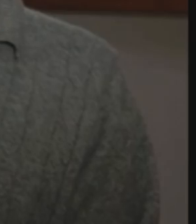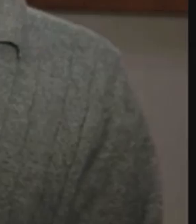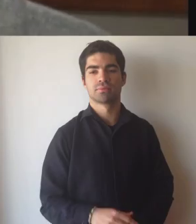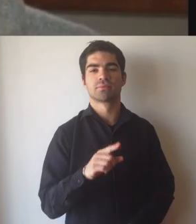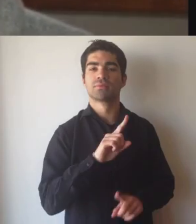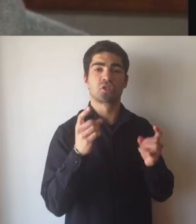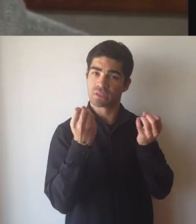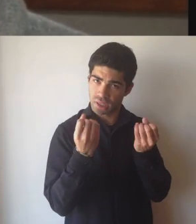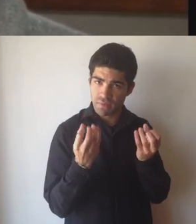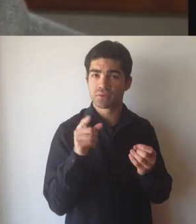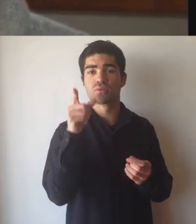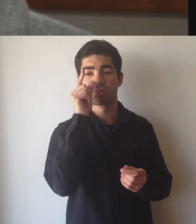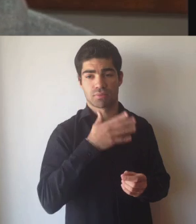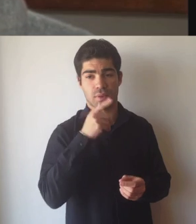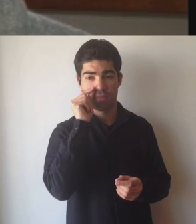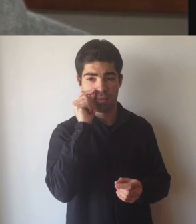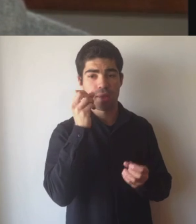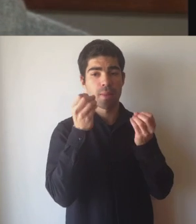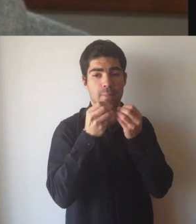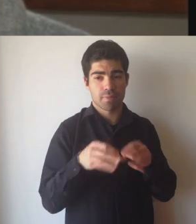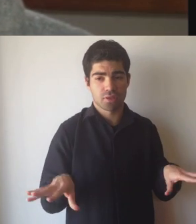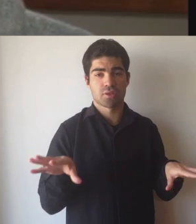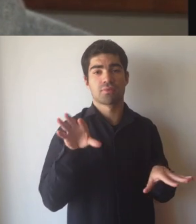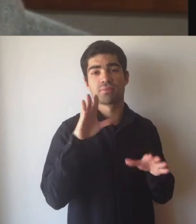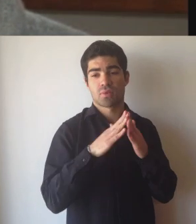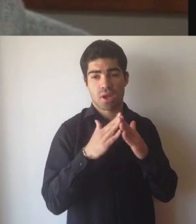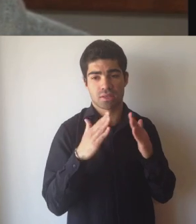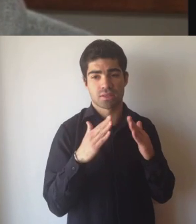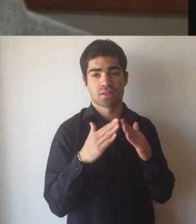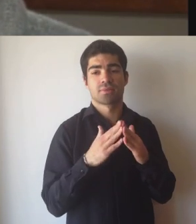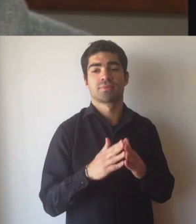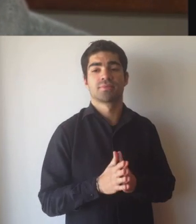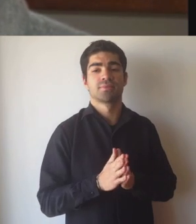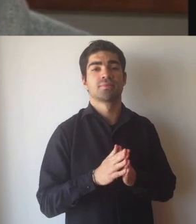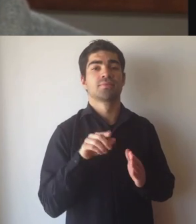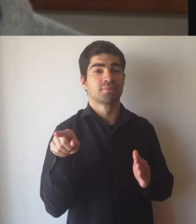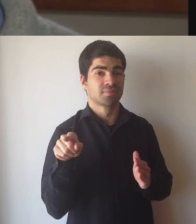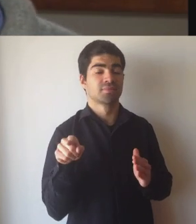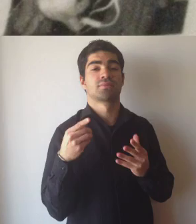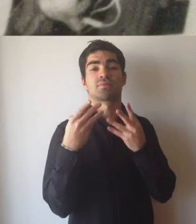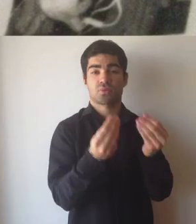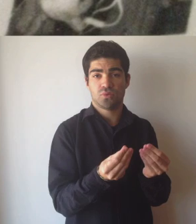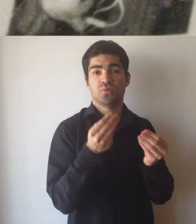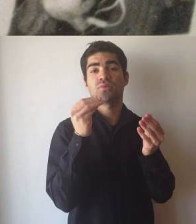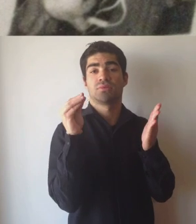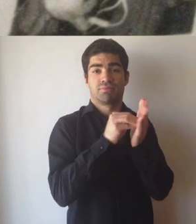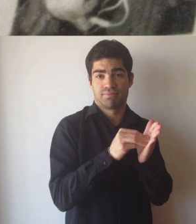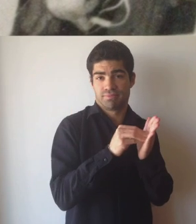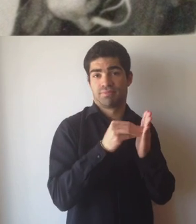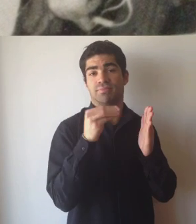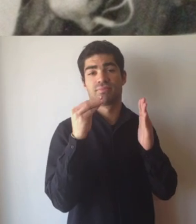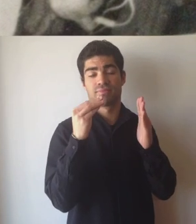Quizás no está bien decirlo, pero mi papá dejó una casa en el club. Mi papá perdió una casa por el club. Era presidente del